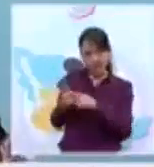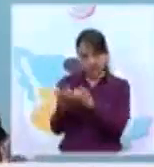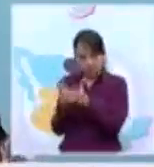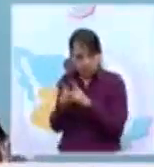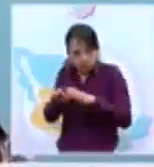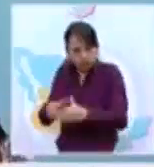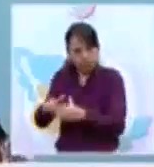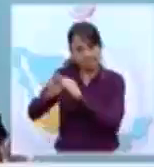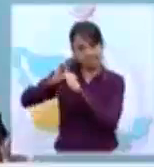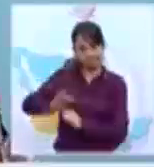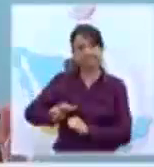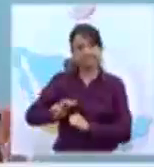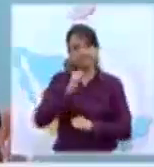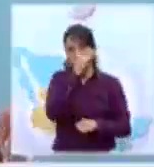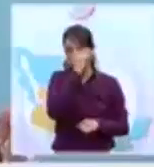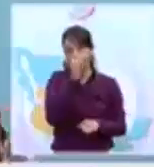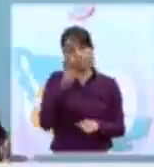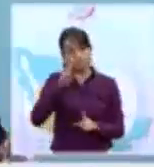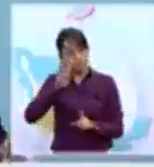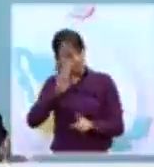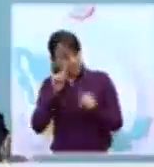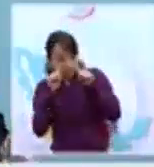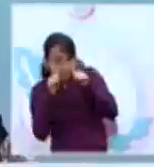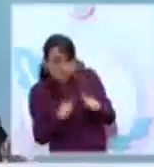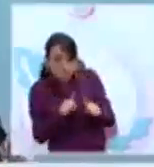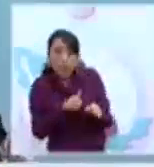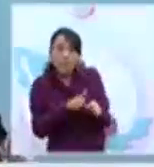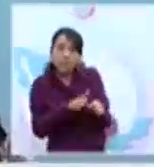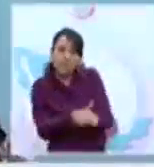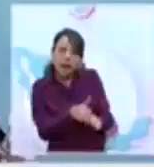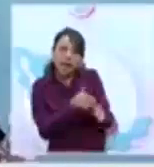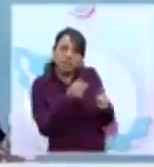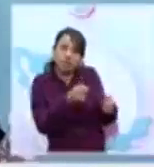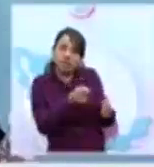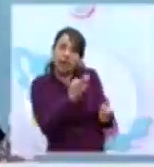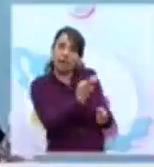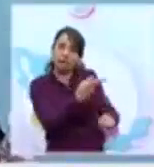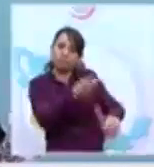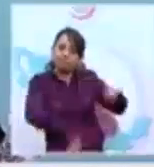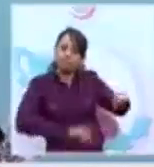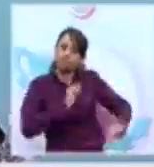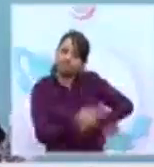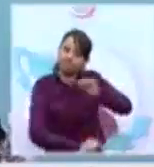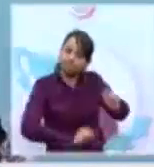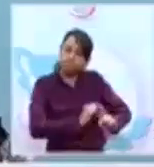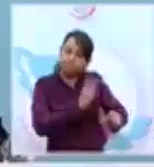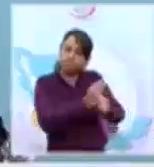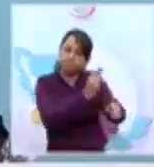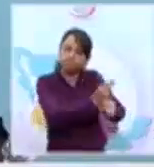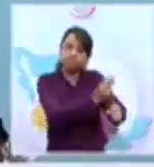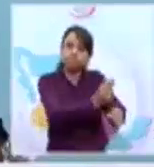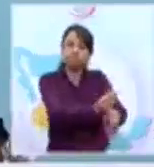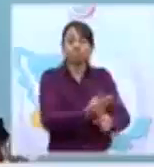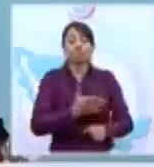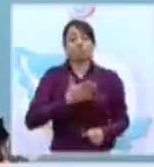se introduce el tema de desnutrición crónica, digamos, ¿no? Entonces, lo que nosotros como